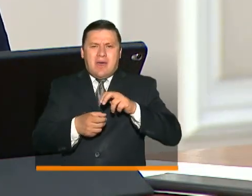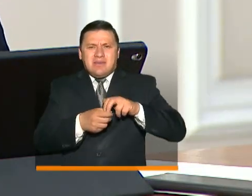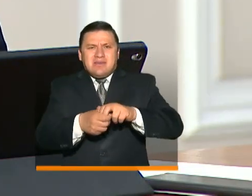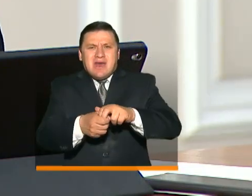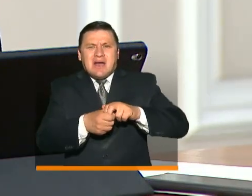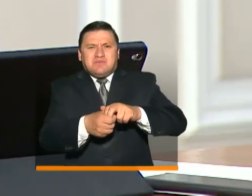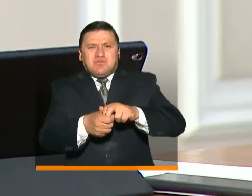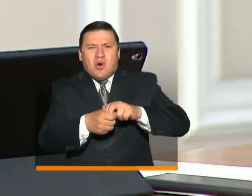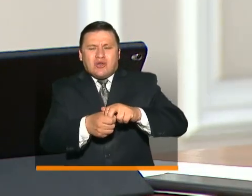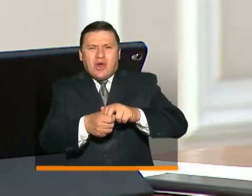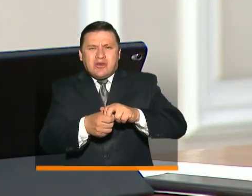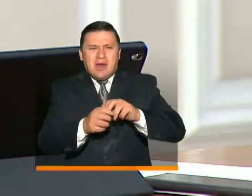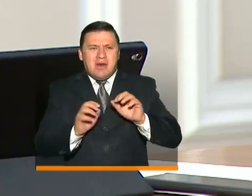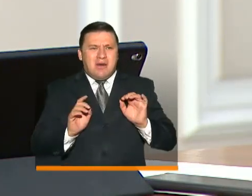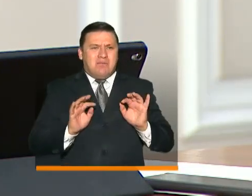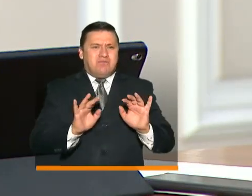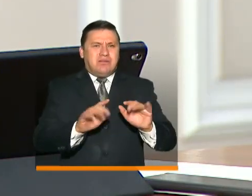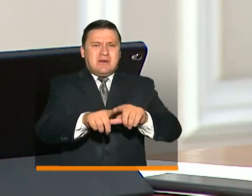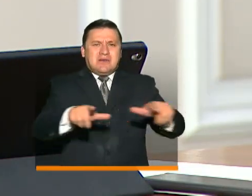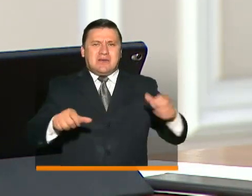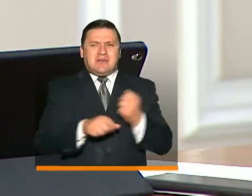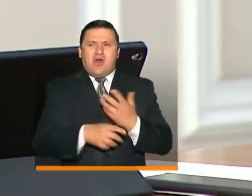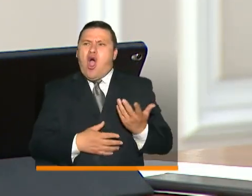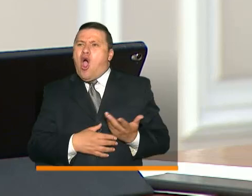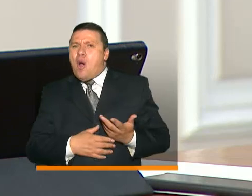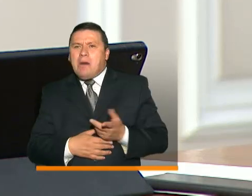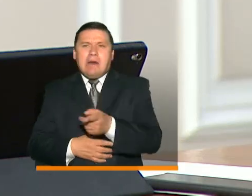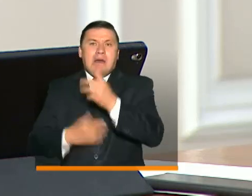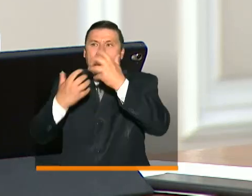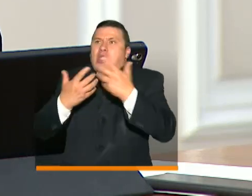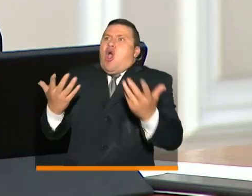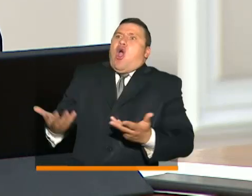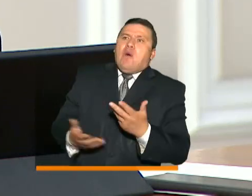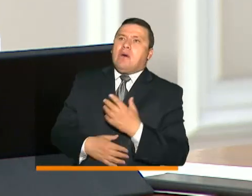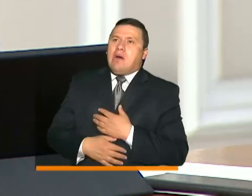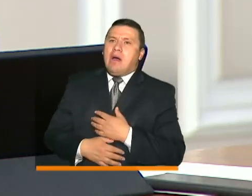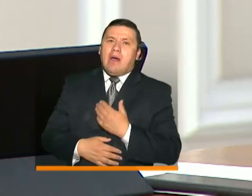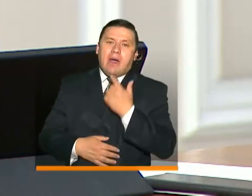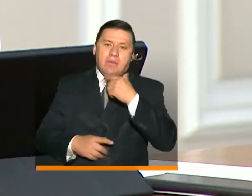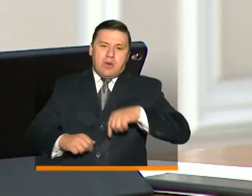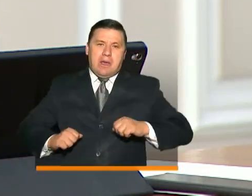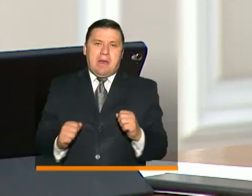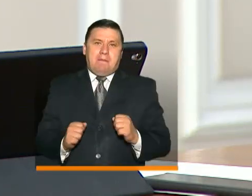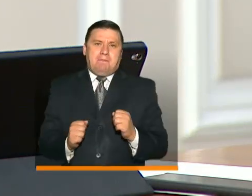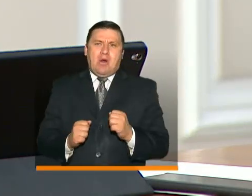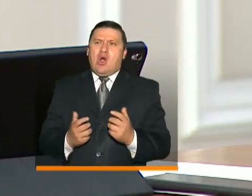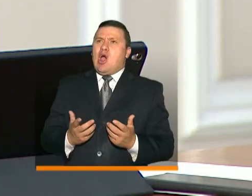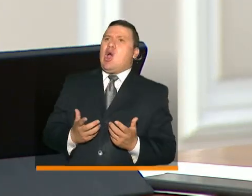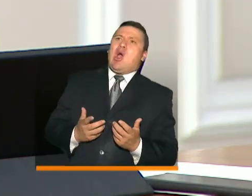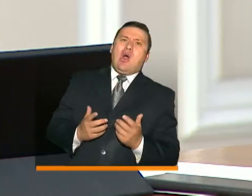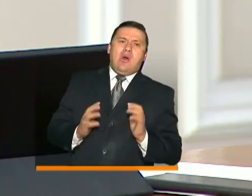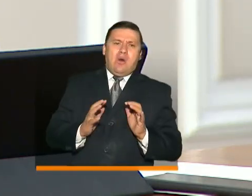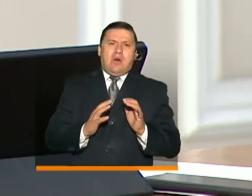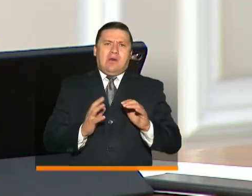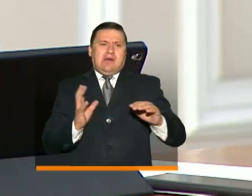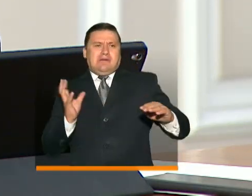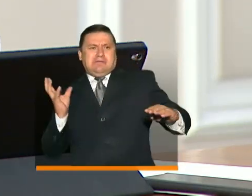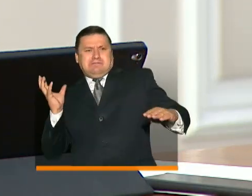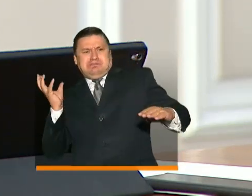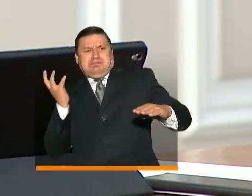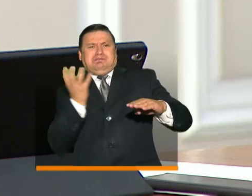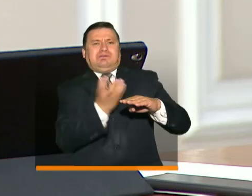transporte, la aglomeración en el centro de trabajo y sobre todo, por ejemplo, en el caso de Bogotá, utilizar el transporte masivo de una